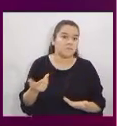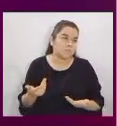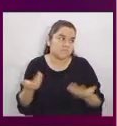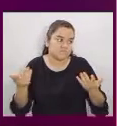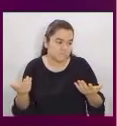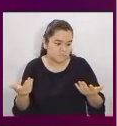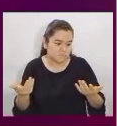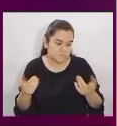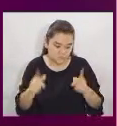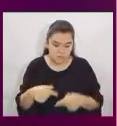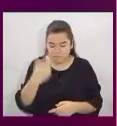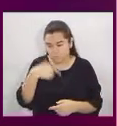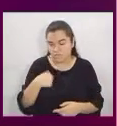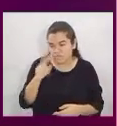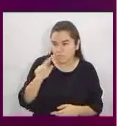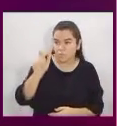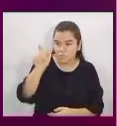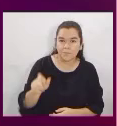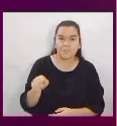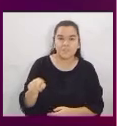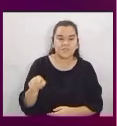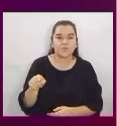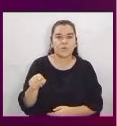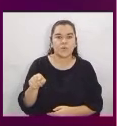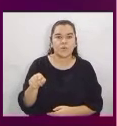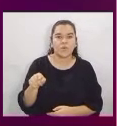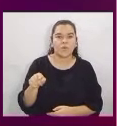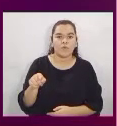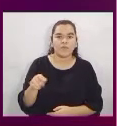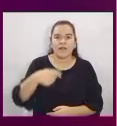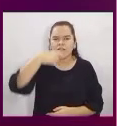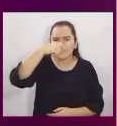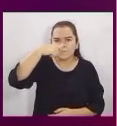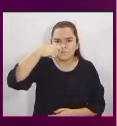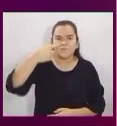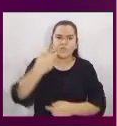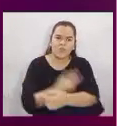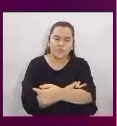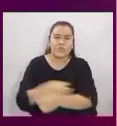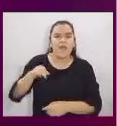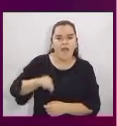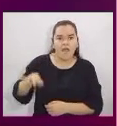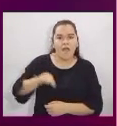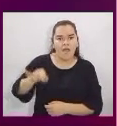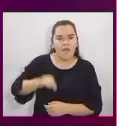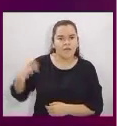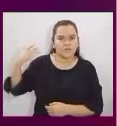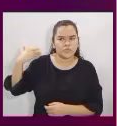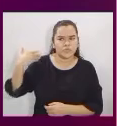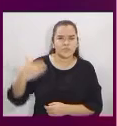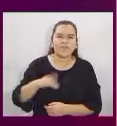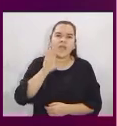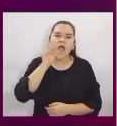o bueno, de manera personal en una persona que está afectada por una drogadicción